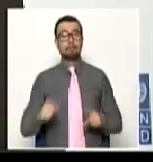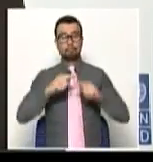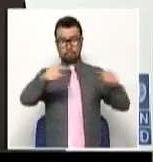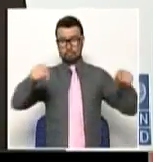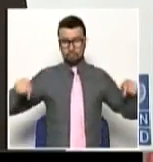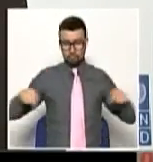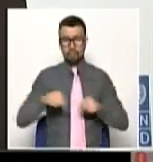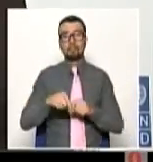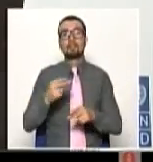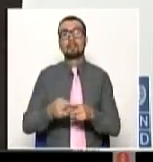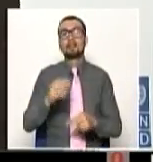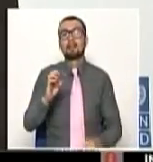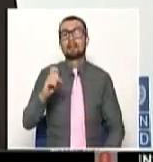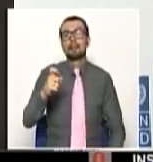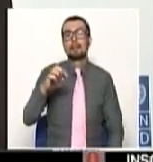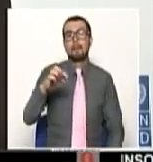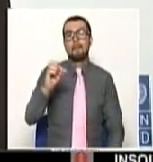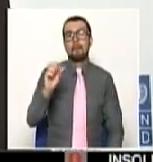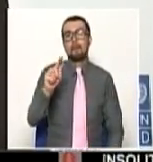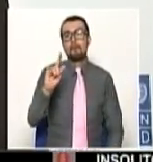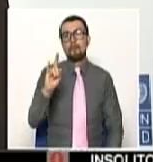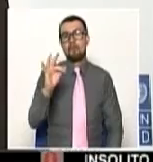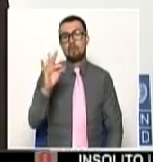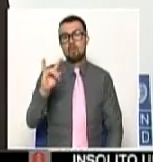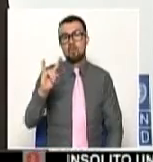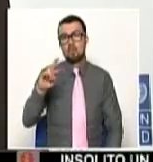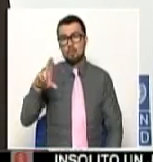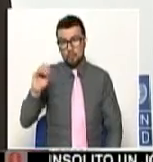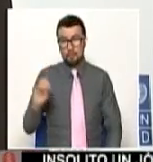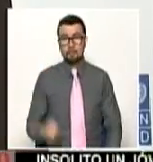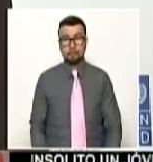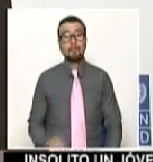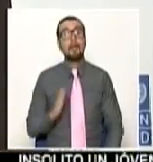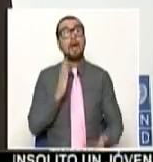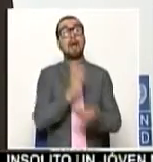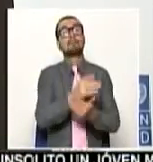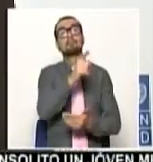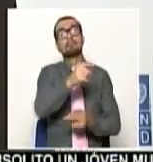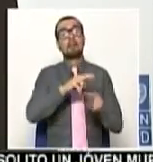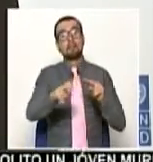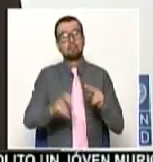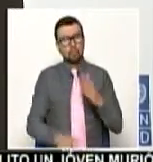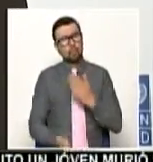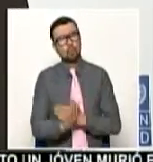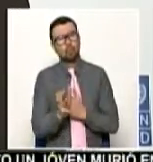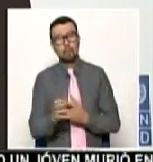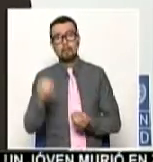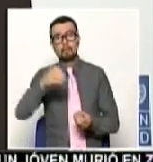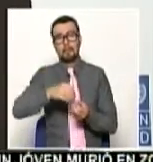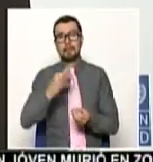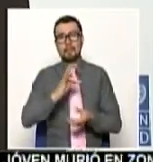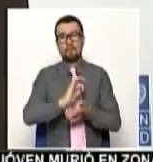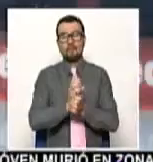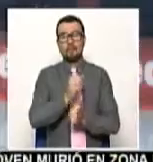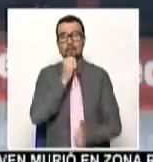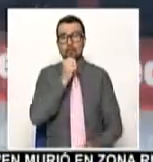de Expo Futuro. Yo vuelvo con ustedes al Máster Central en la ciudad de Manizales para continuar con más Telecafé Noticias. Buenas